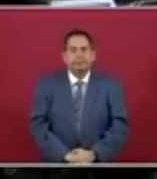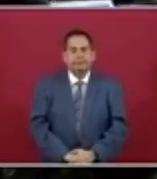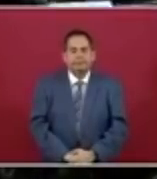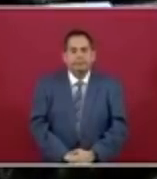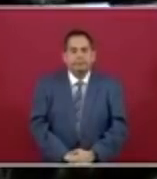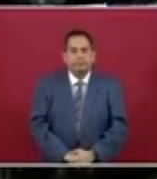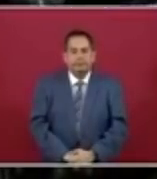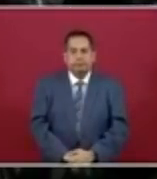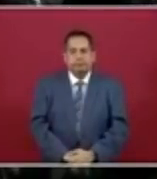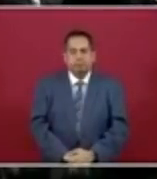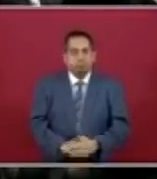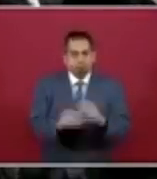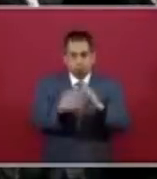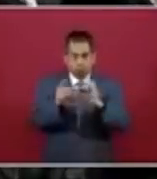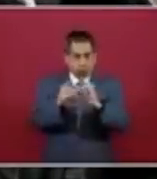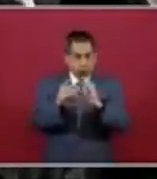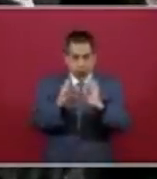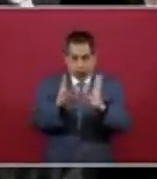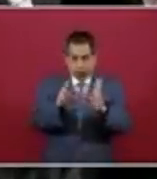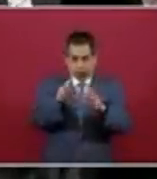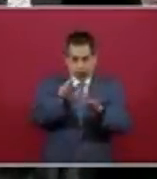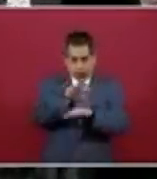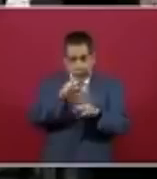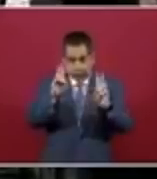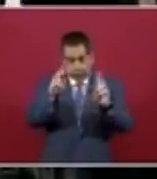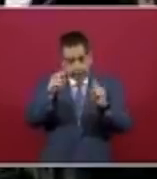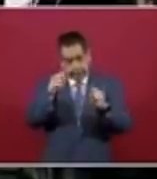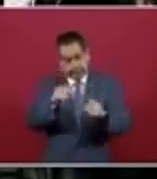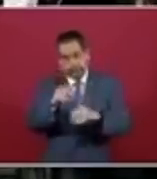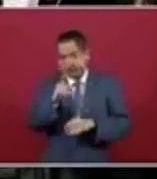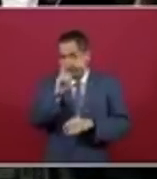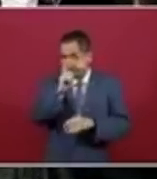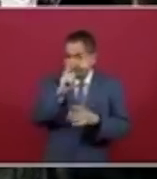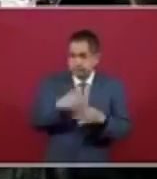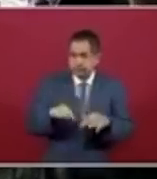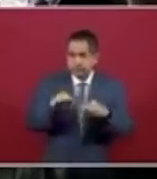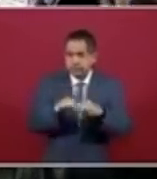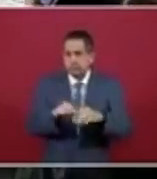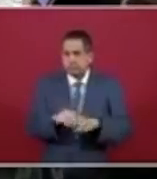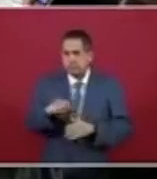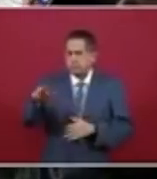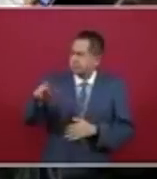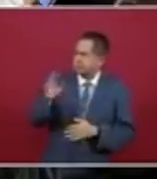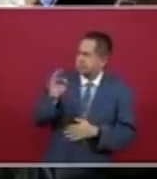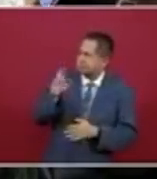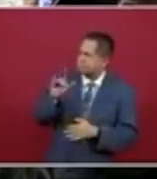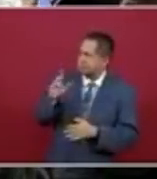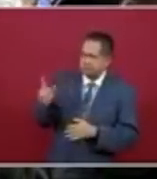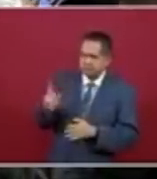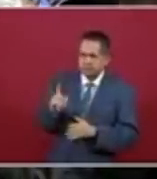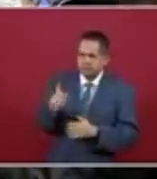A ver, ya que estamos en este tema, que es importante, a ver, Francisco,